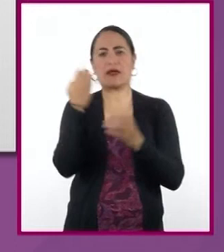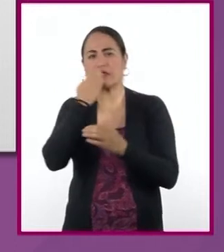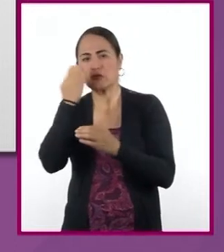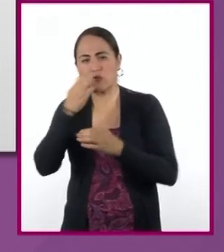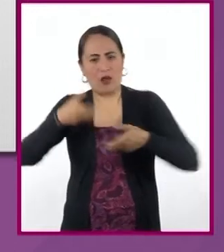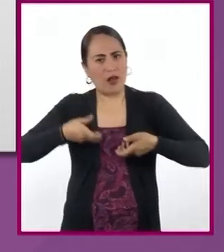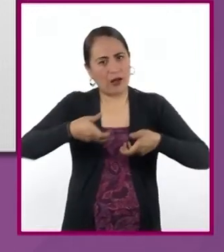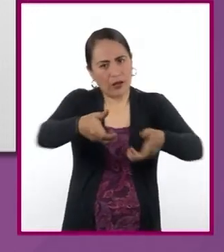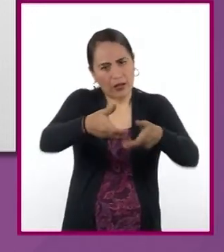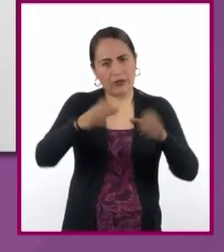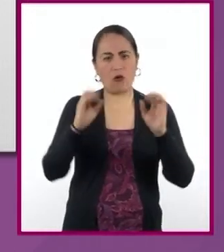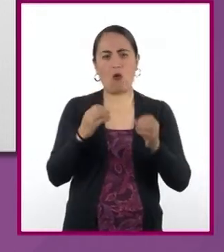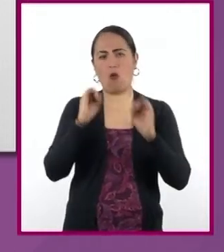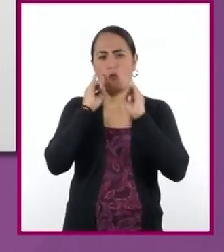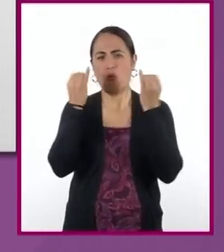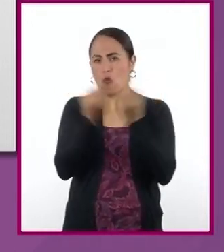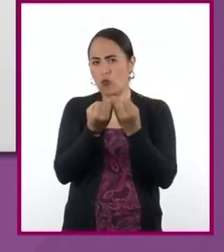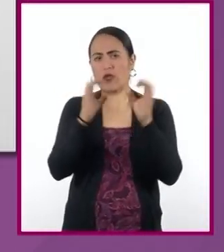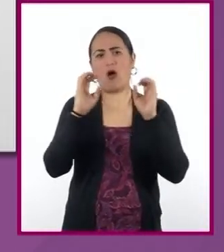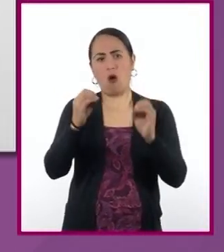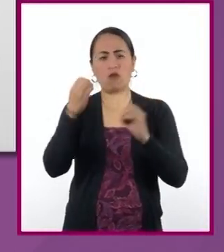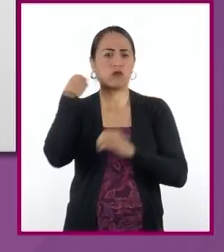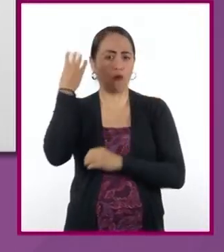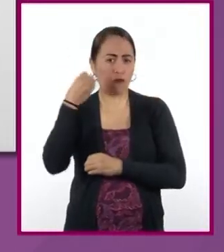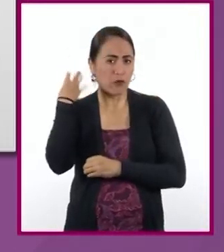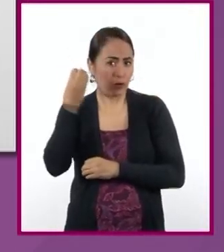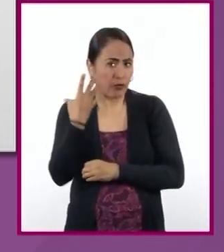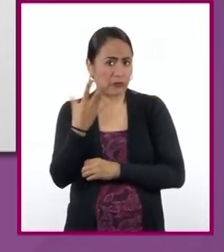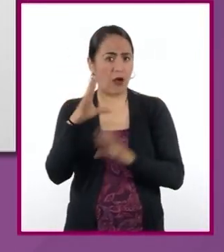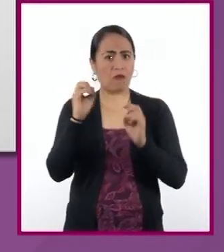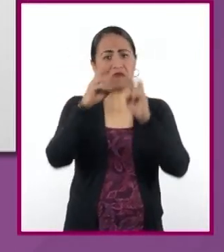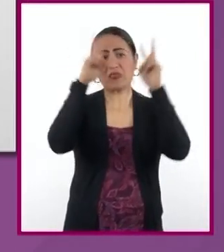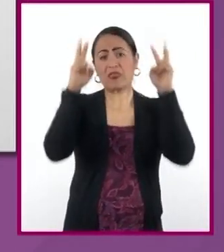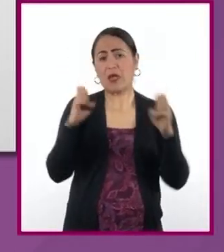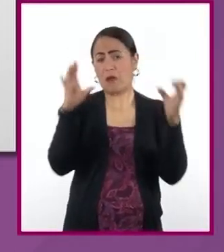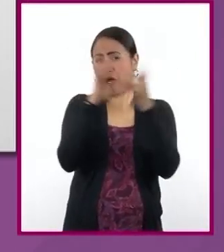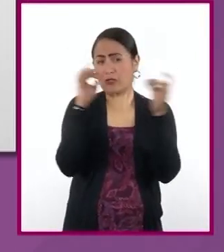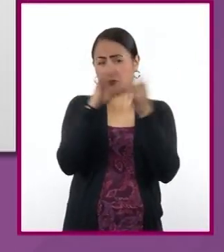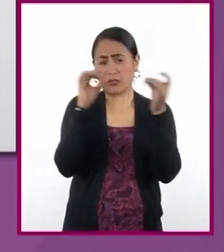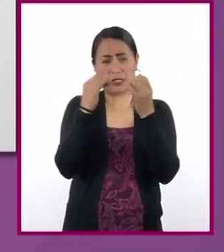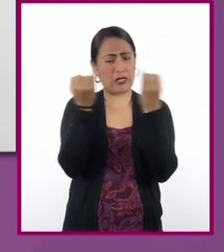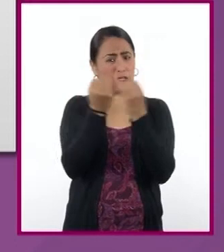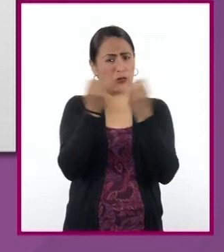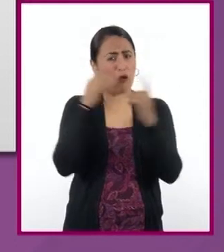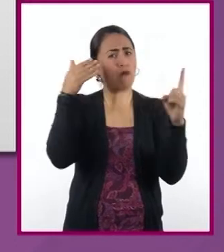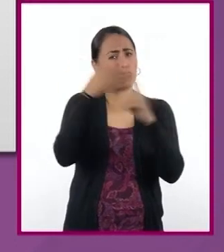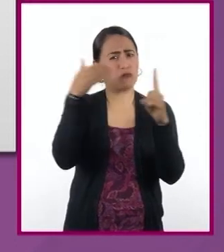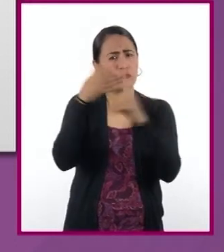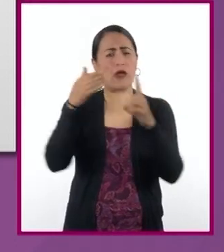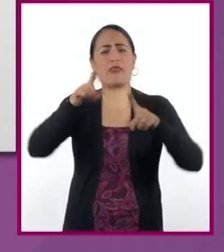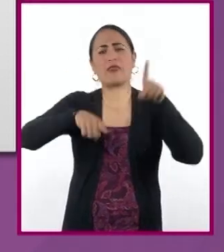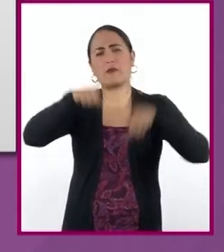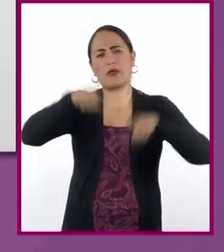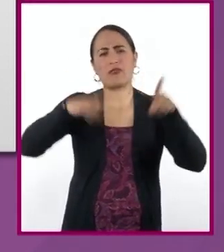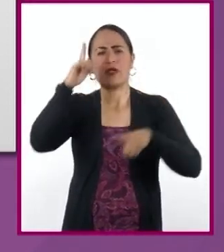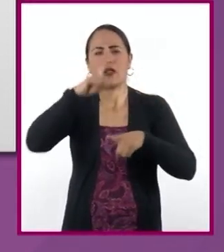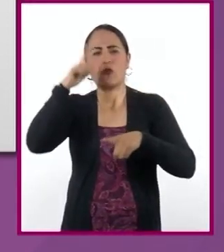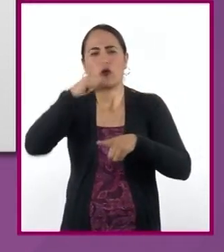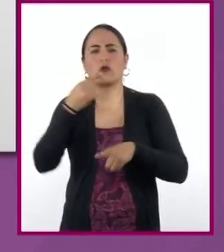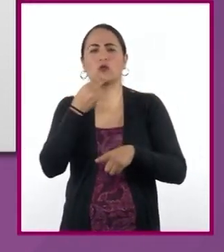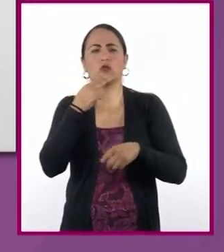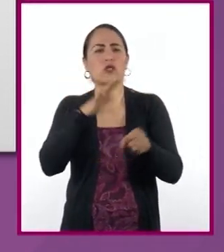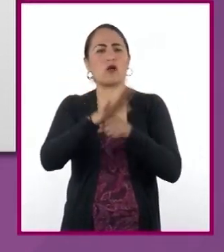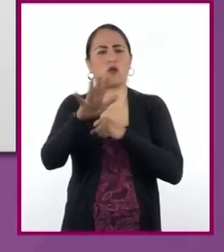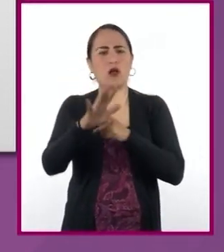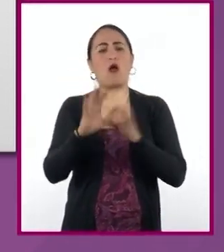la calle o en una junta o en una conferencia. El tema del cual hablamos también influye en el tipo de lenguaje. Tampoco es lo